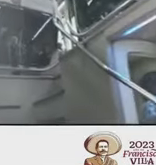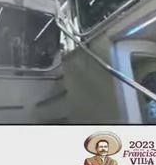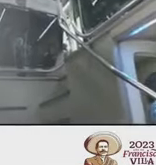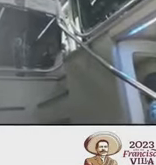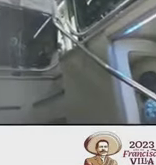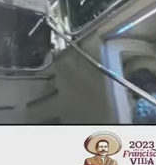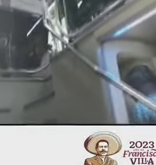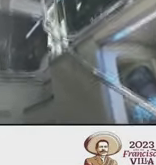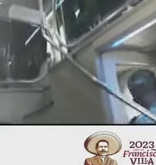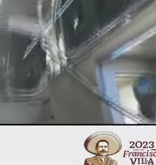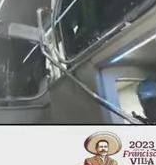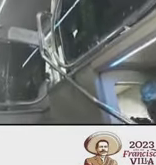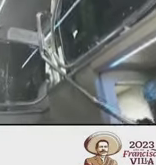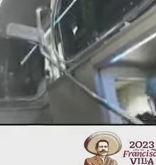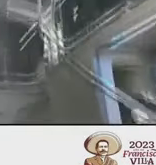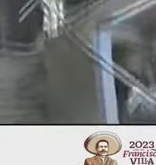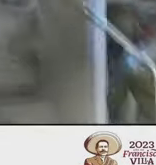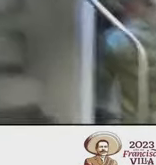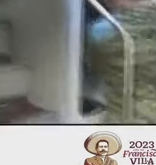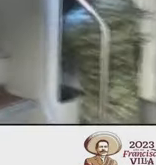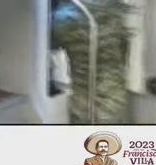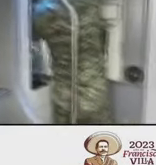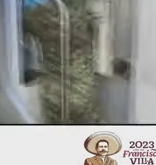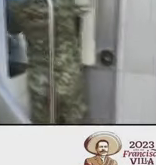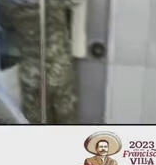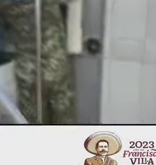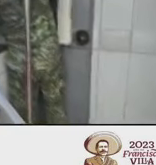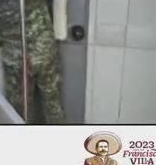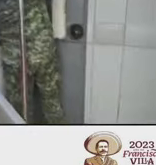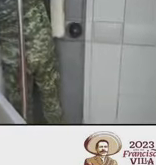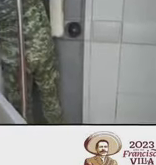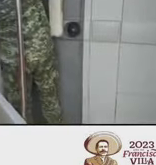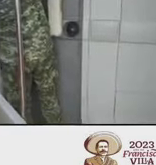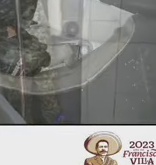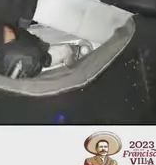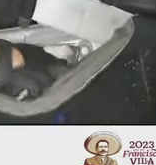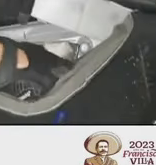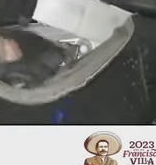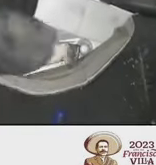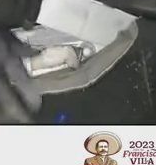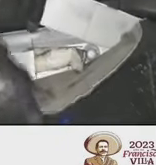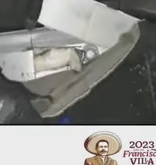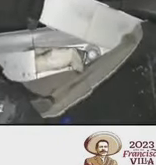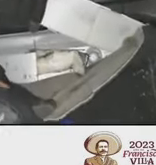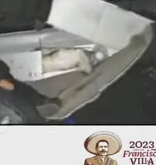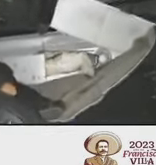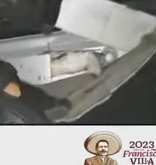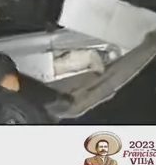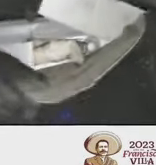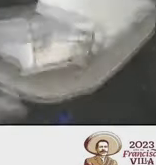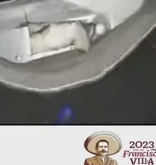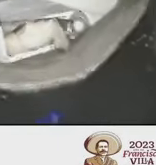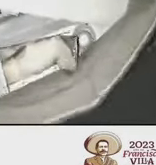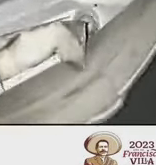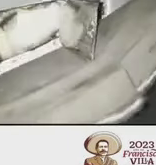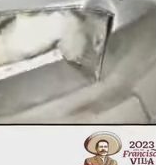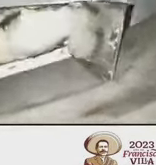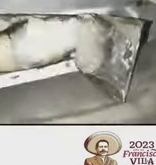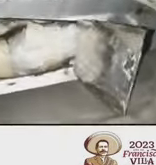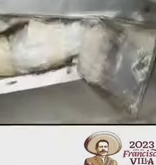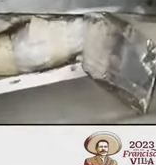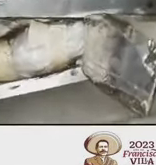de Tehuantepec. En el territorio nacional, considerando estas áreas, tenemos 10 puestos militares de